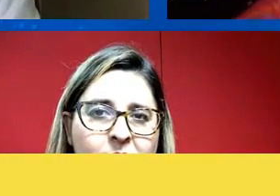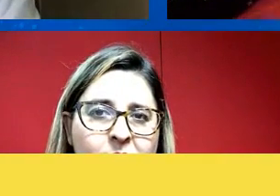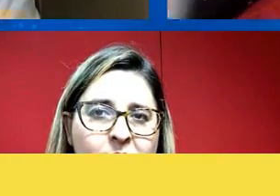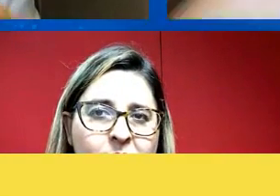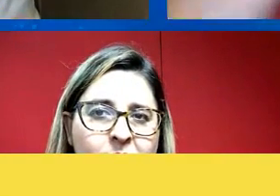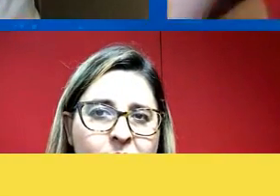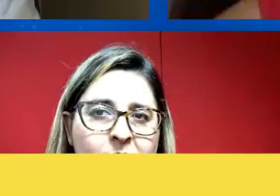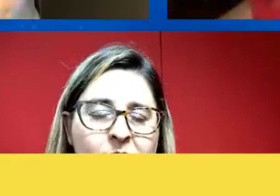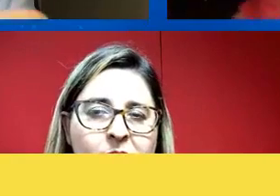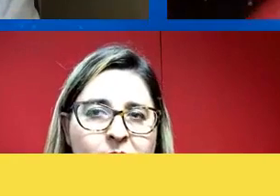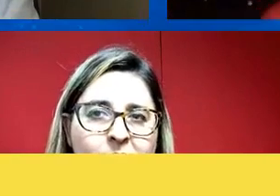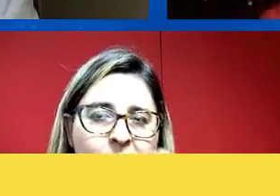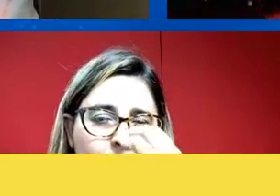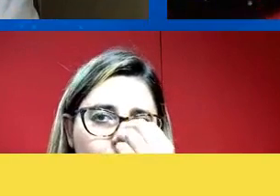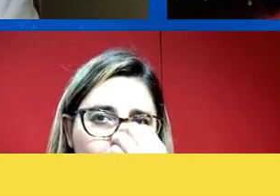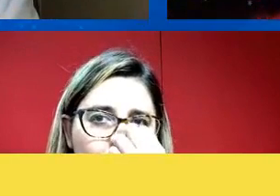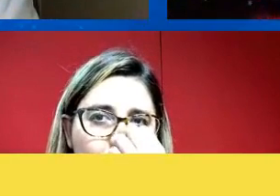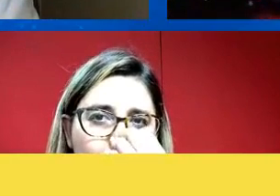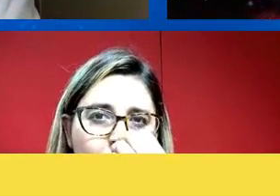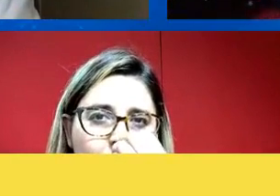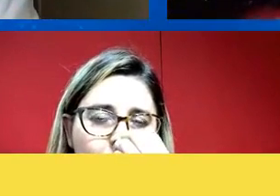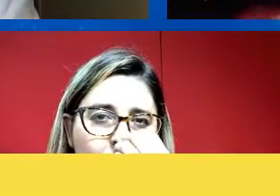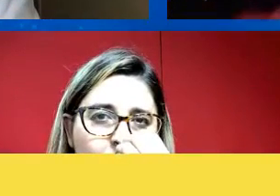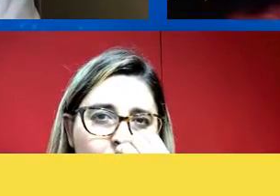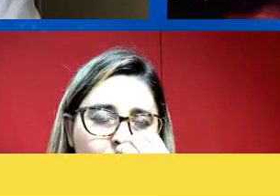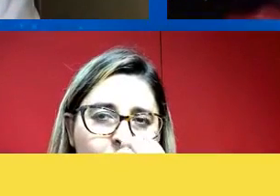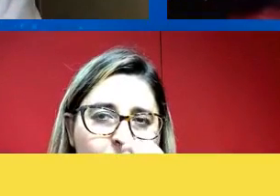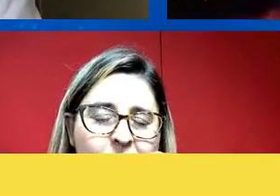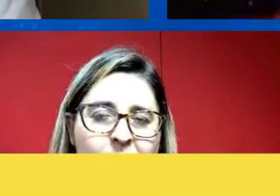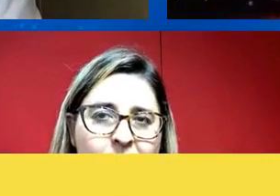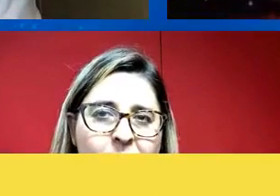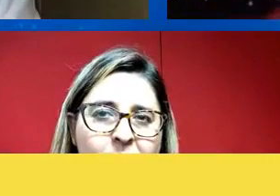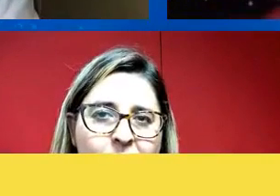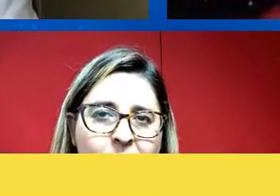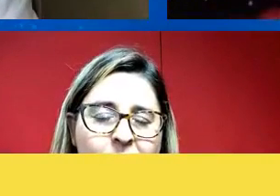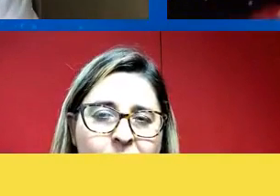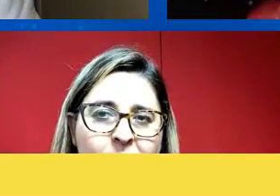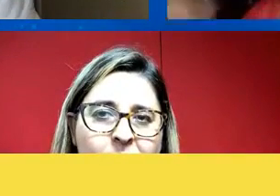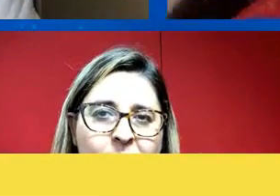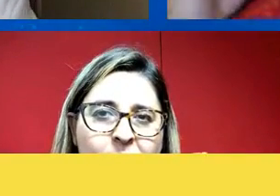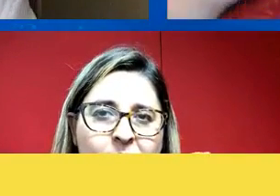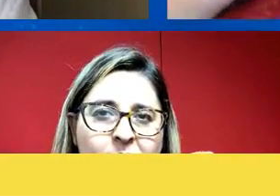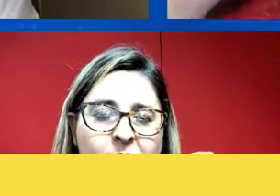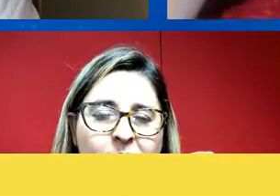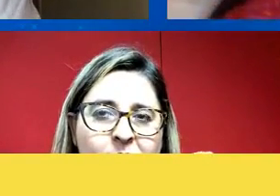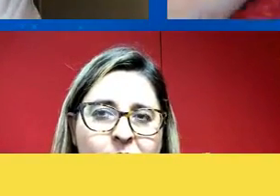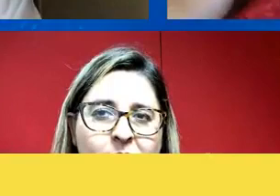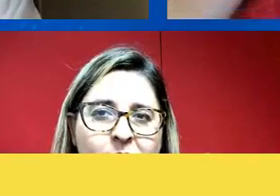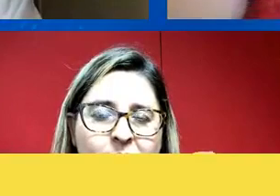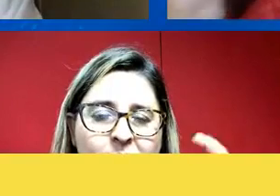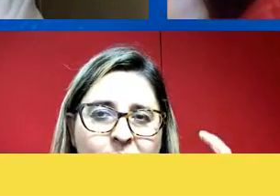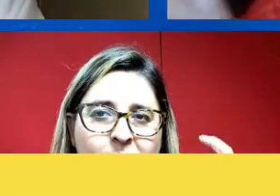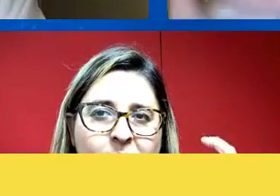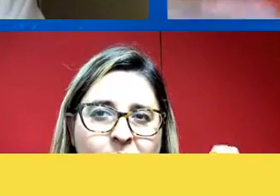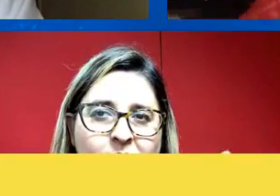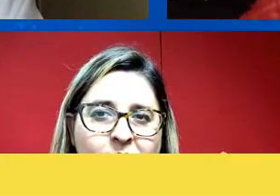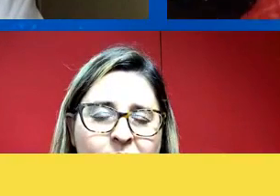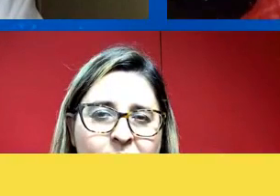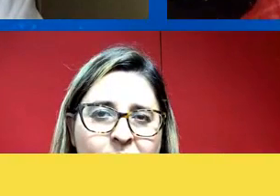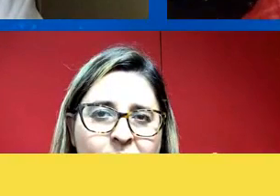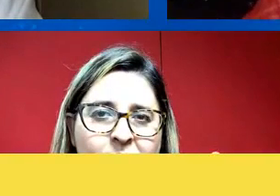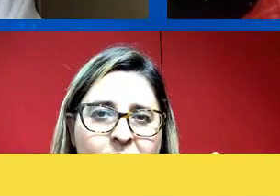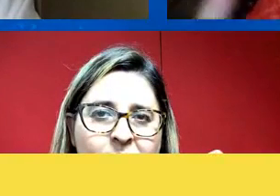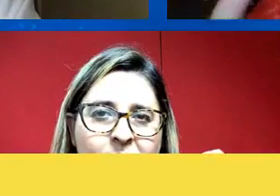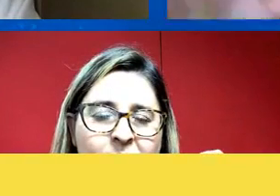catástrofe del el gran impacto, la hipótesis del gran impacto, que esto es una cosa